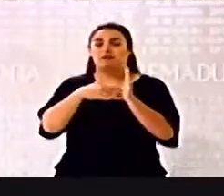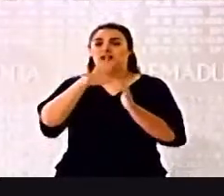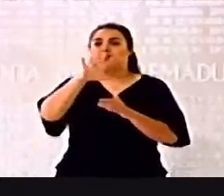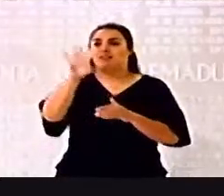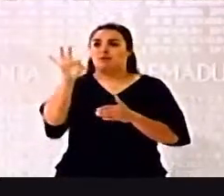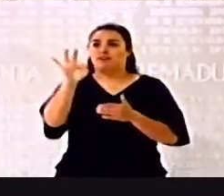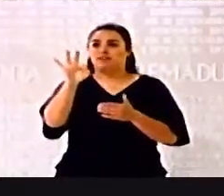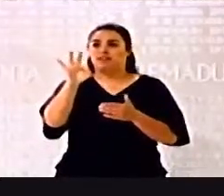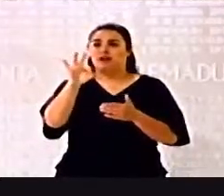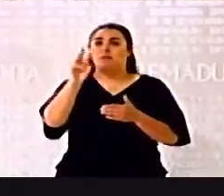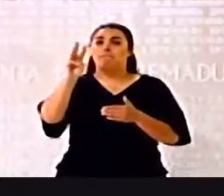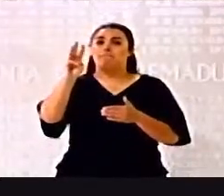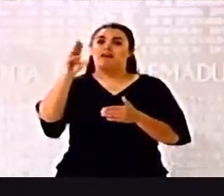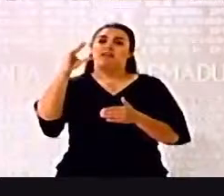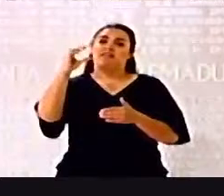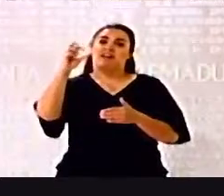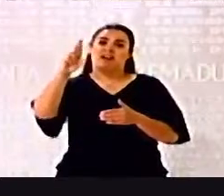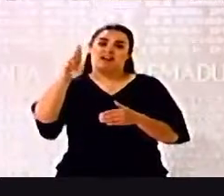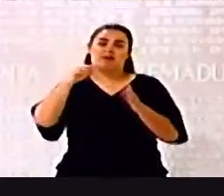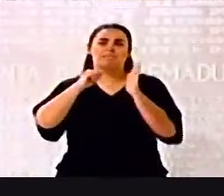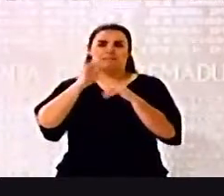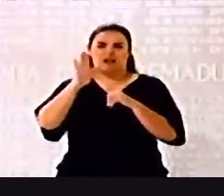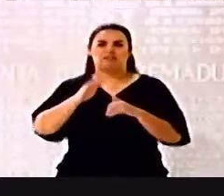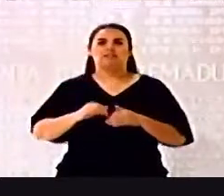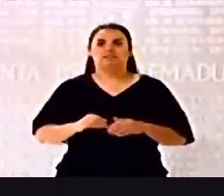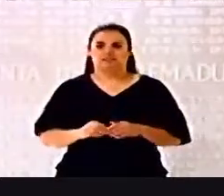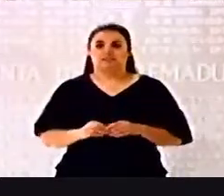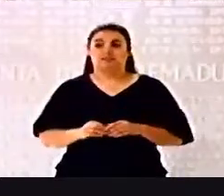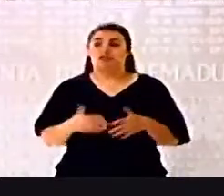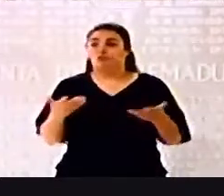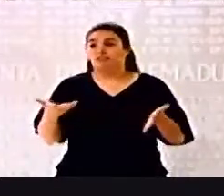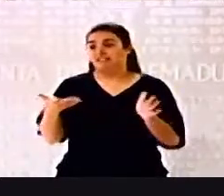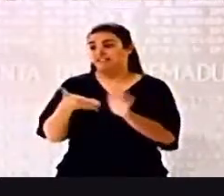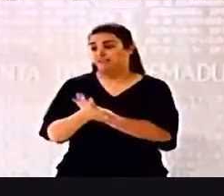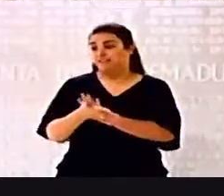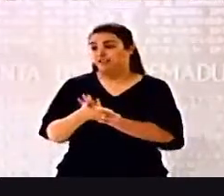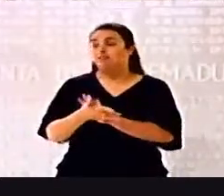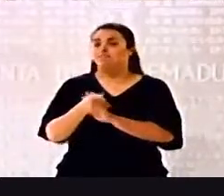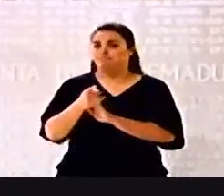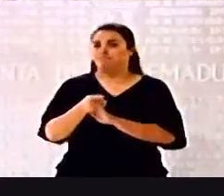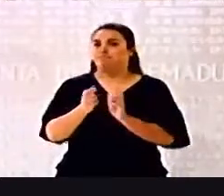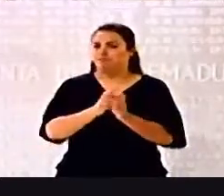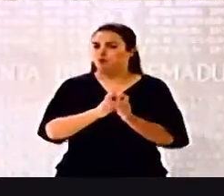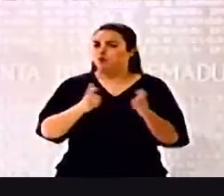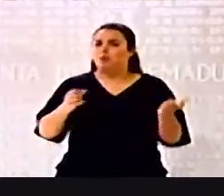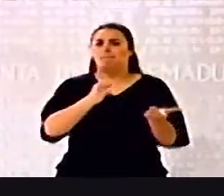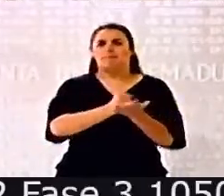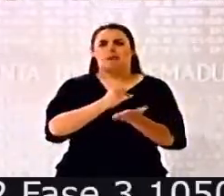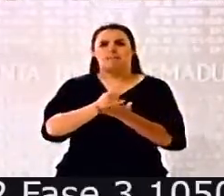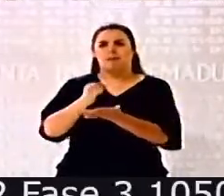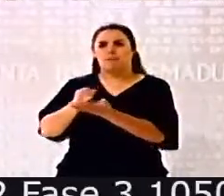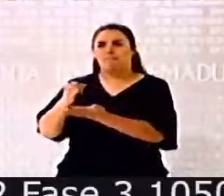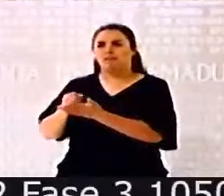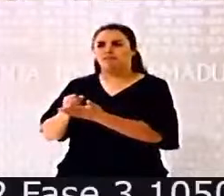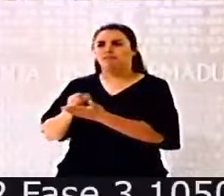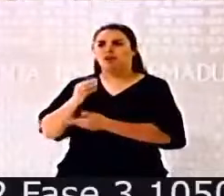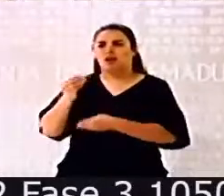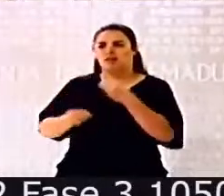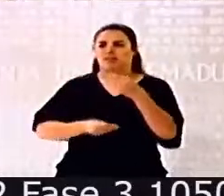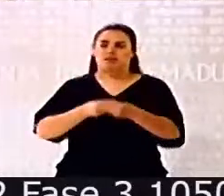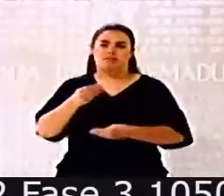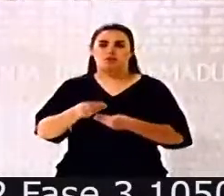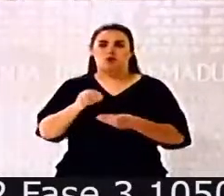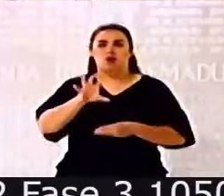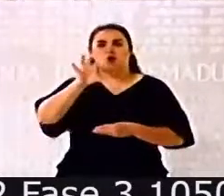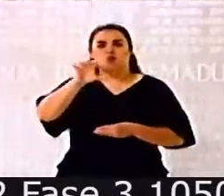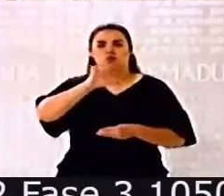3.050 PCRs, lo cual supone un importante volumen de pruebas realizadas en